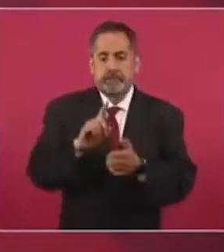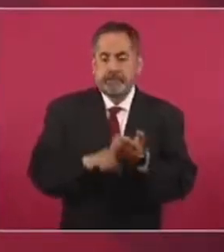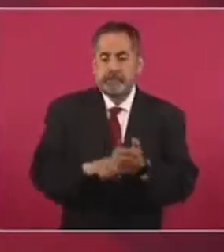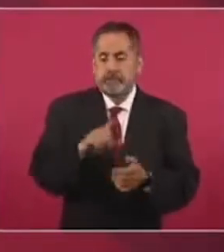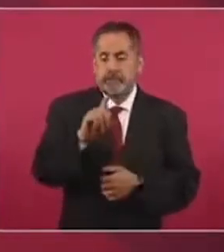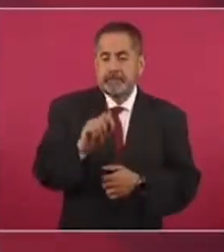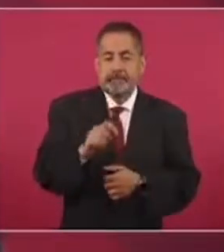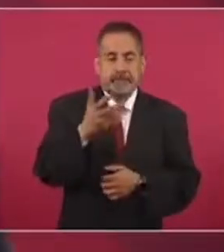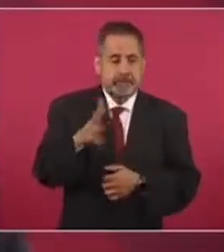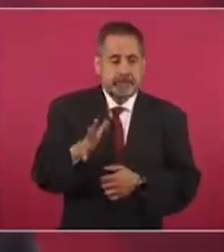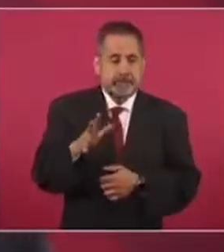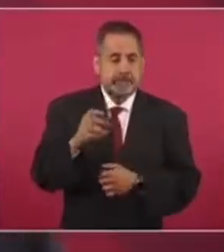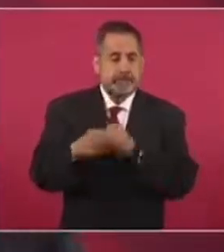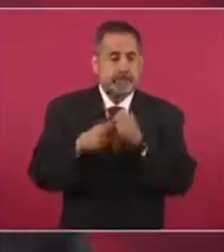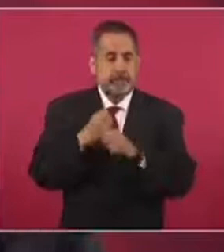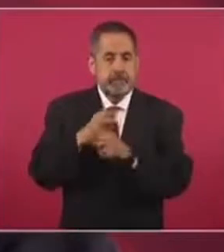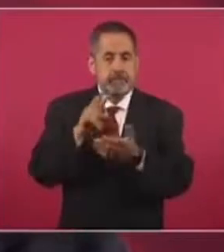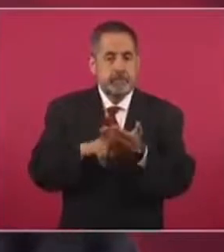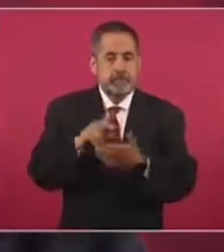20/10/2021,